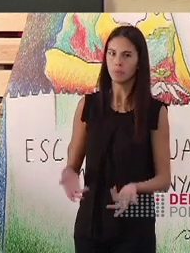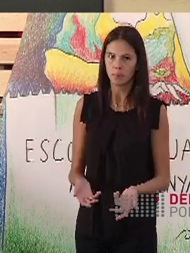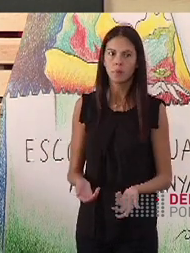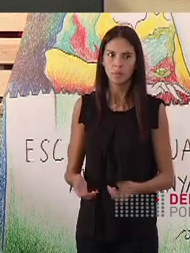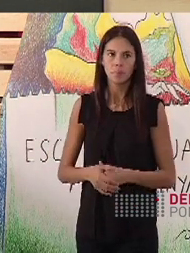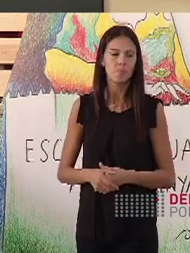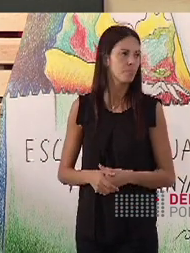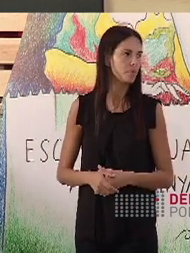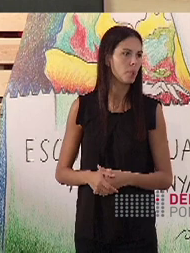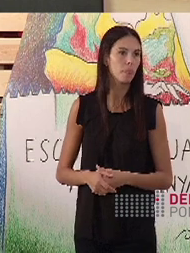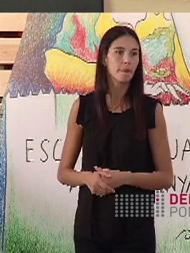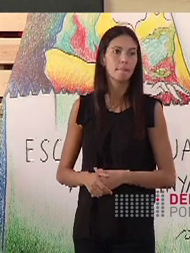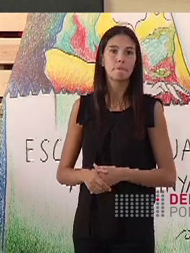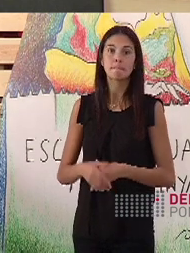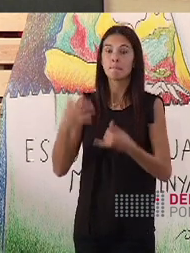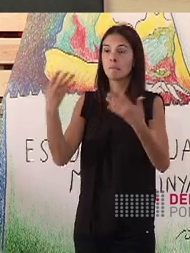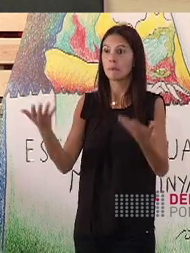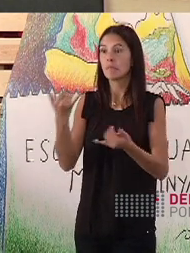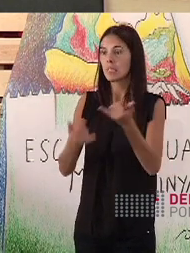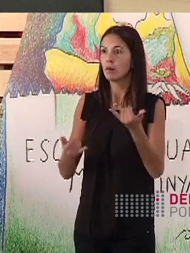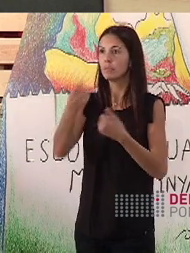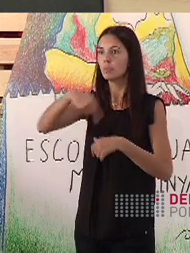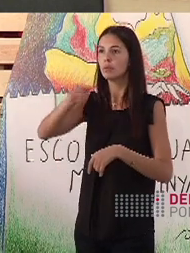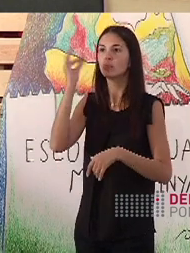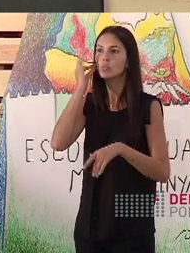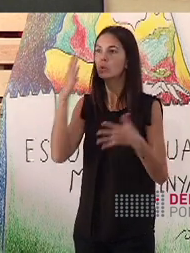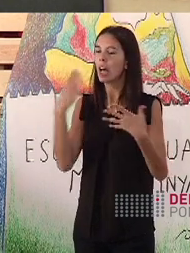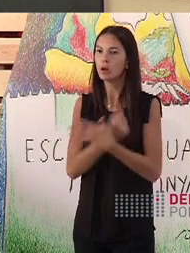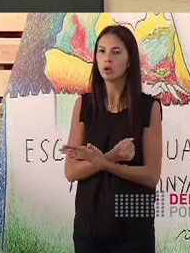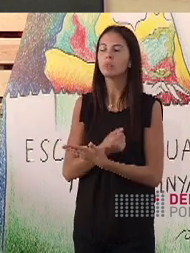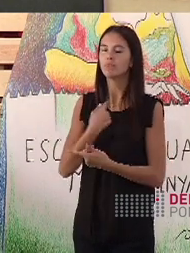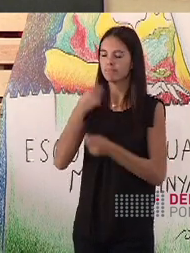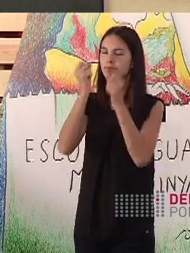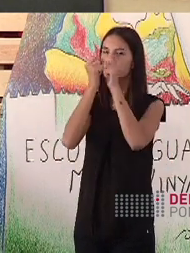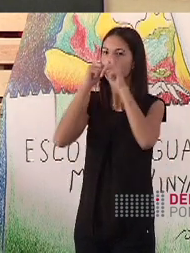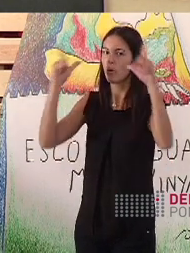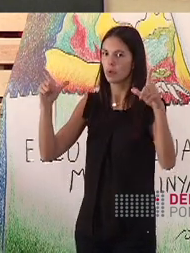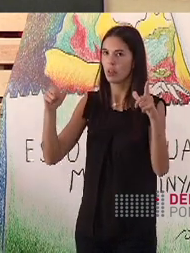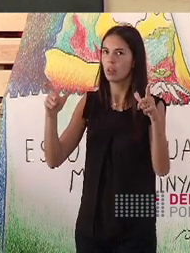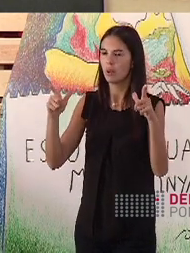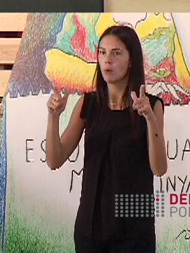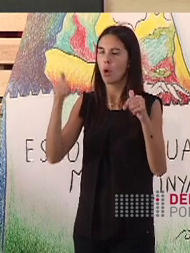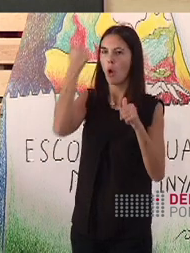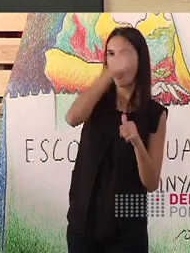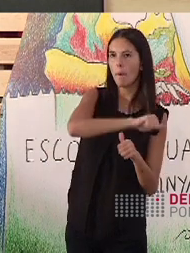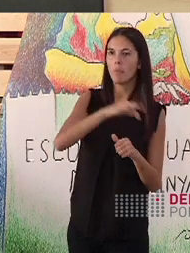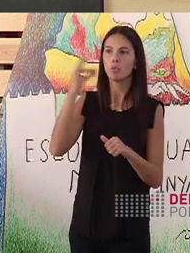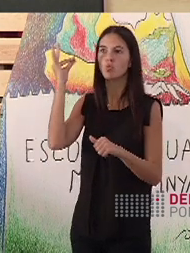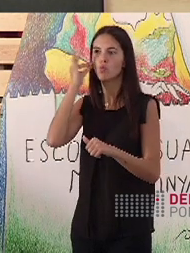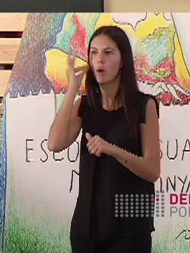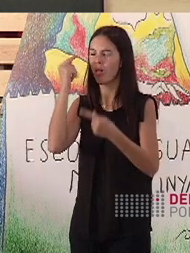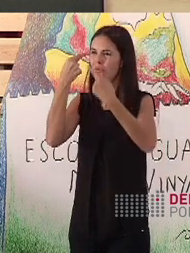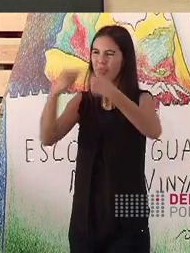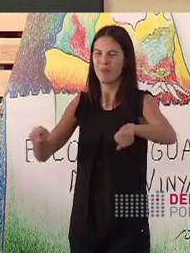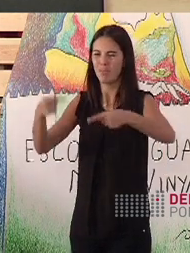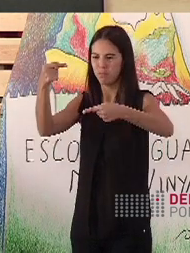¿vale? Todas nosotras, sin embargo, somos muy conscientes, plenamente conscientes de que la diferencia entre hombres y mujeres nos ha hecho un